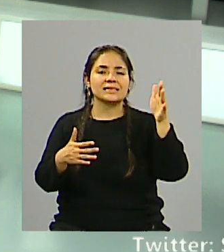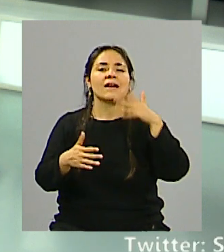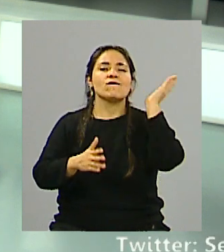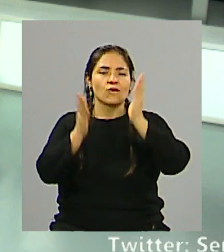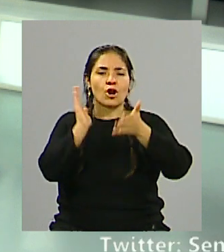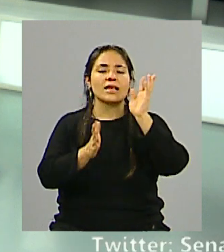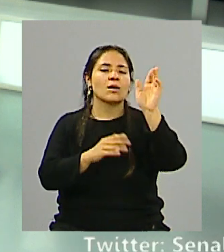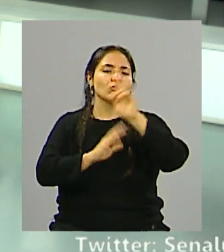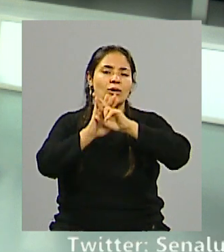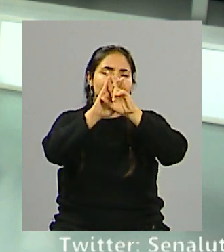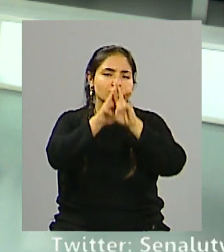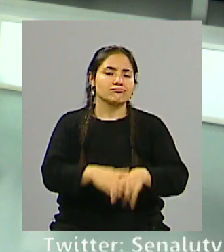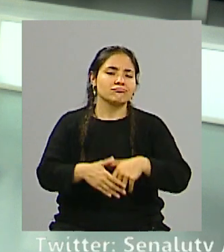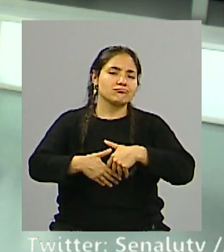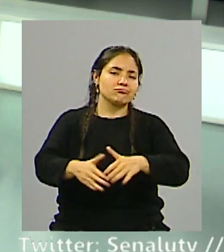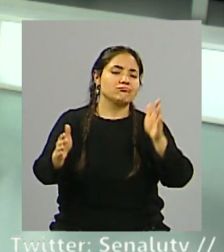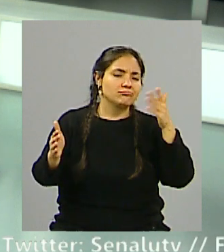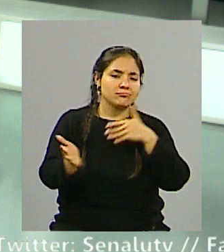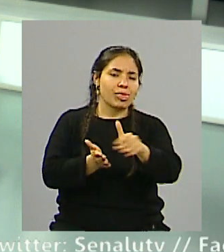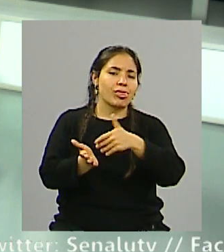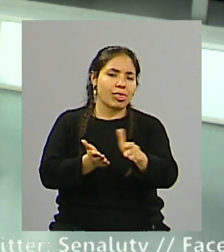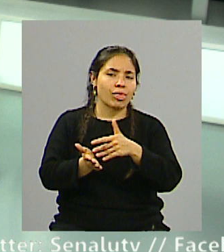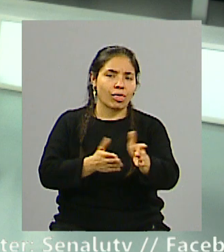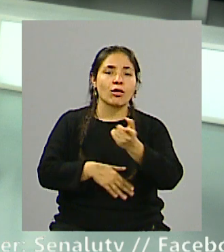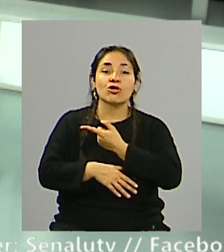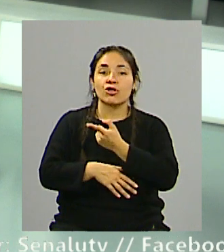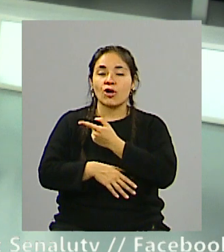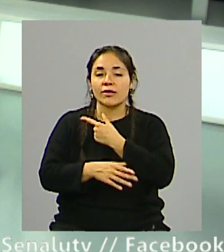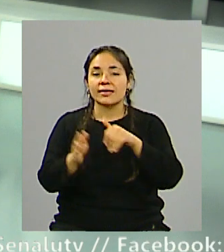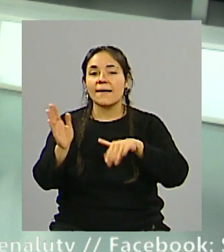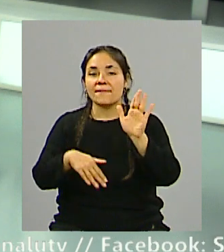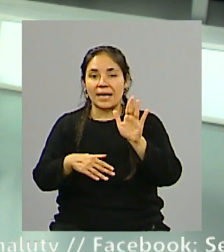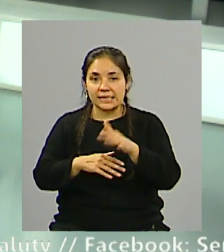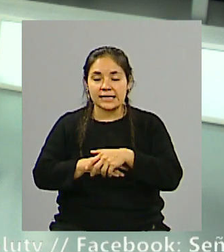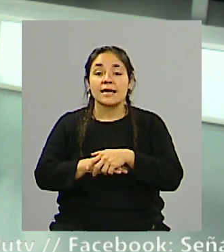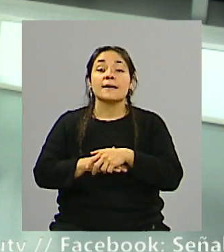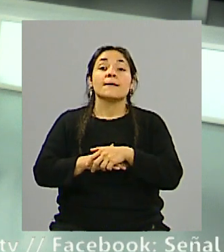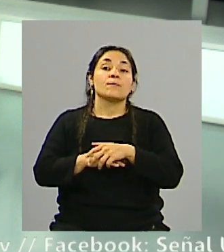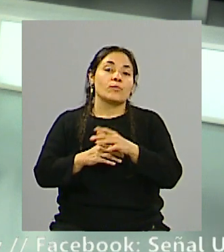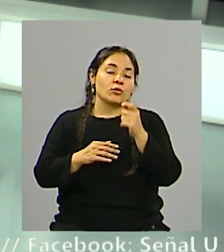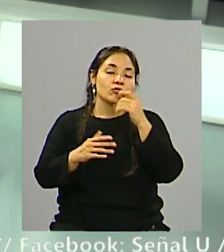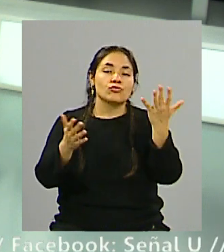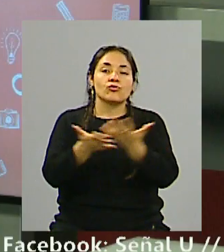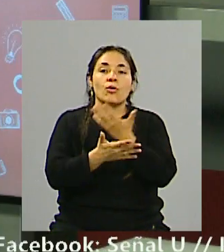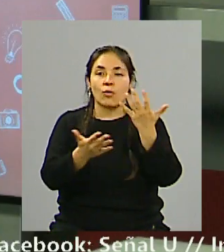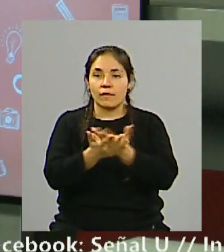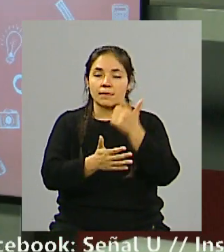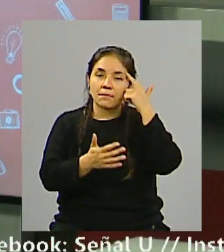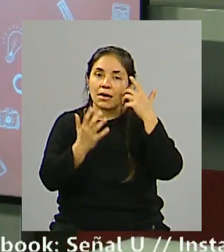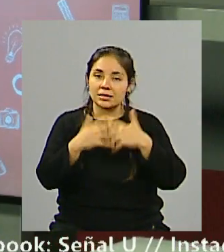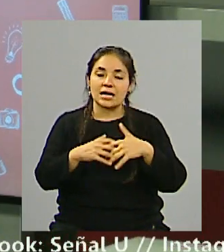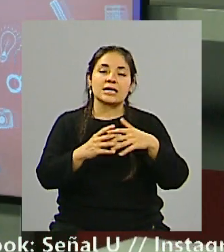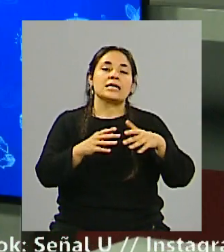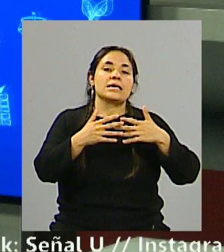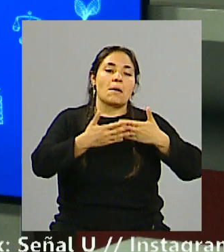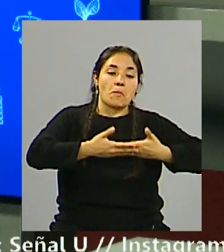violencia obstétrica o ginecobstétrica se genera, digo, o se padece, pensando un poco en el sector público, en